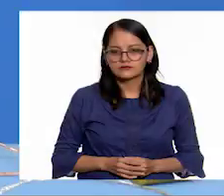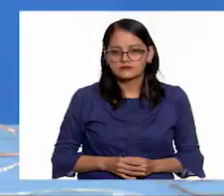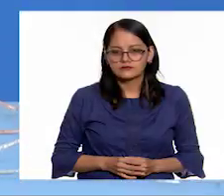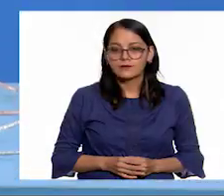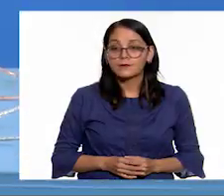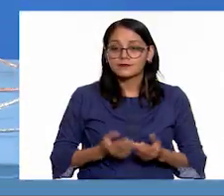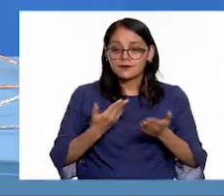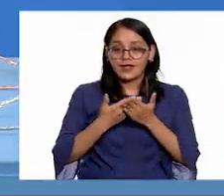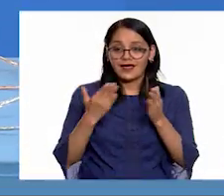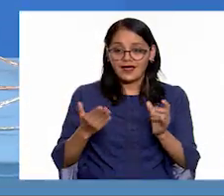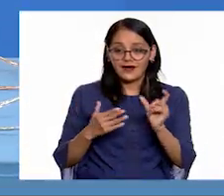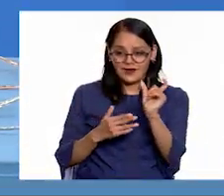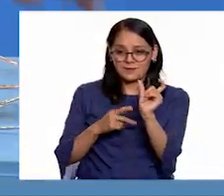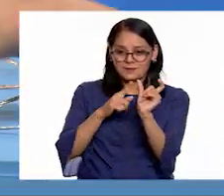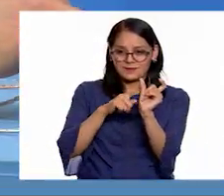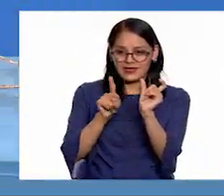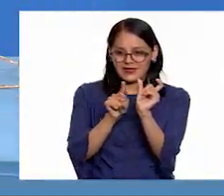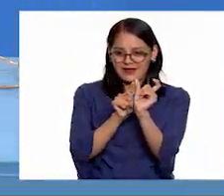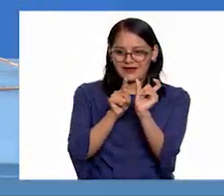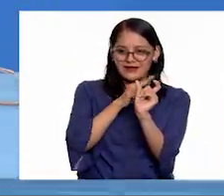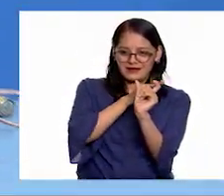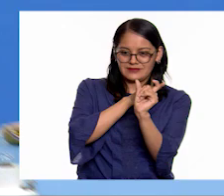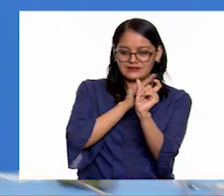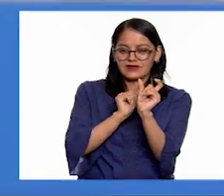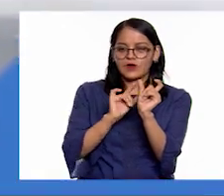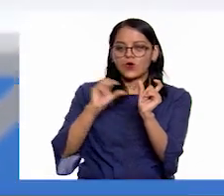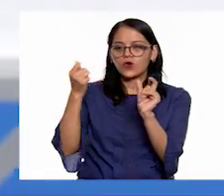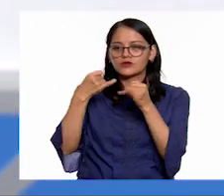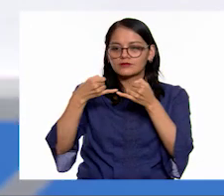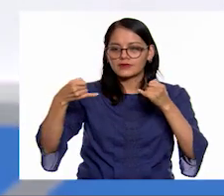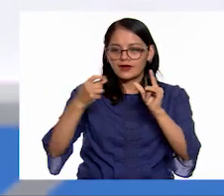Y ahora otro de los cables.